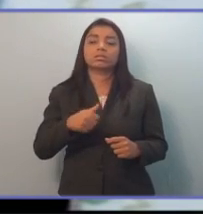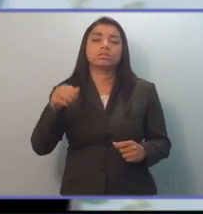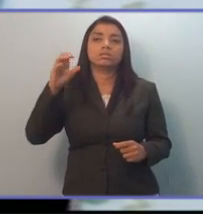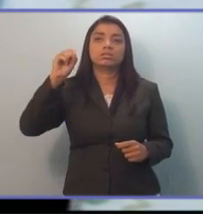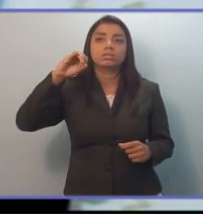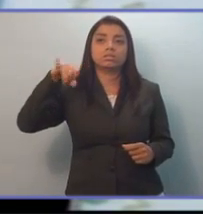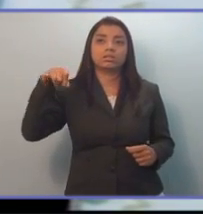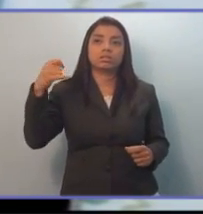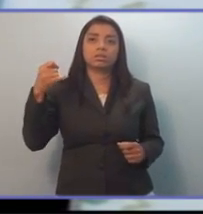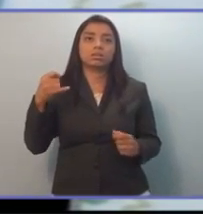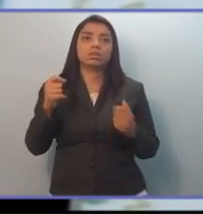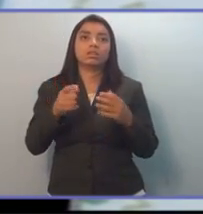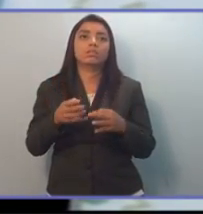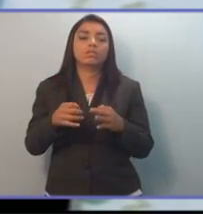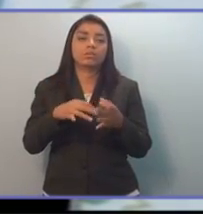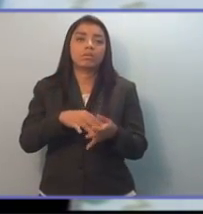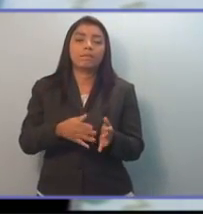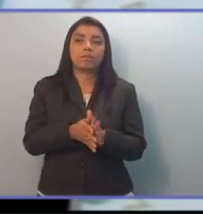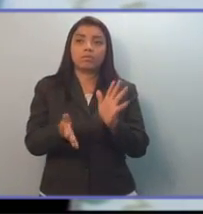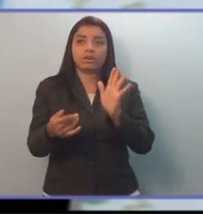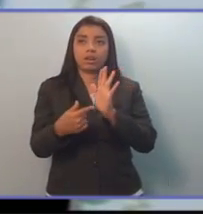Justicia en forma pública. O sea,